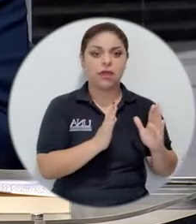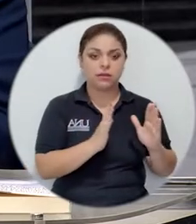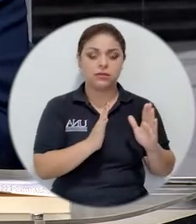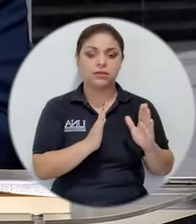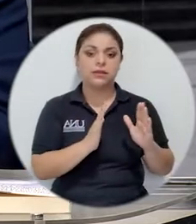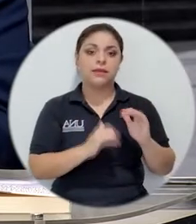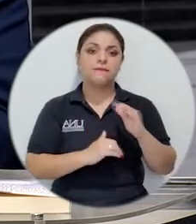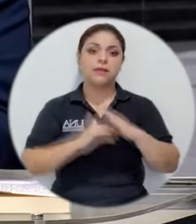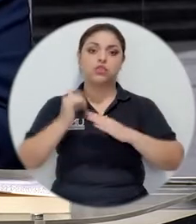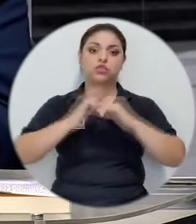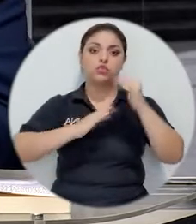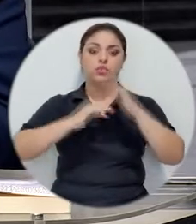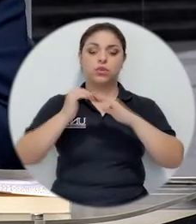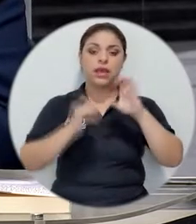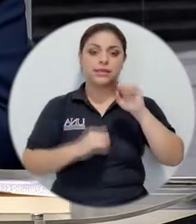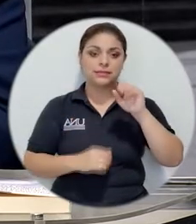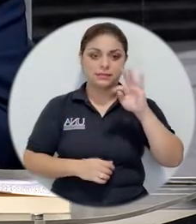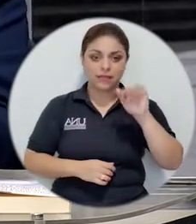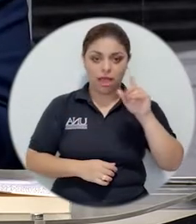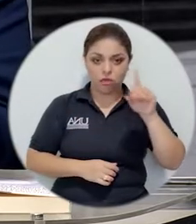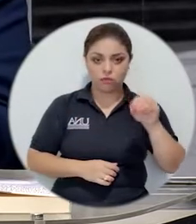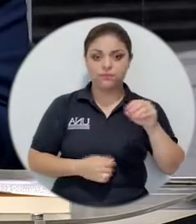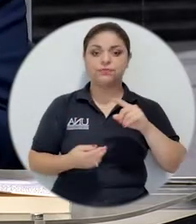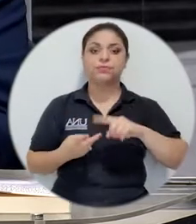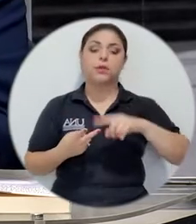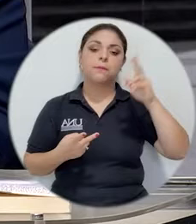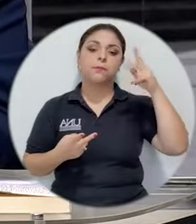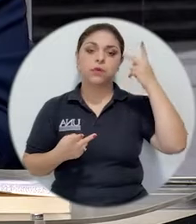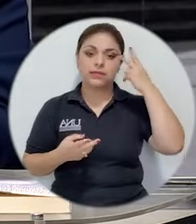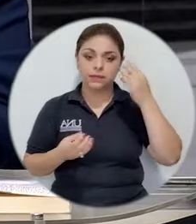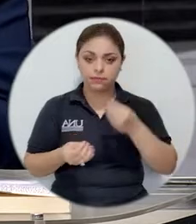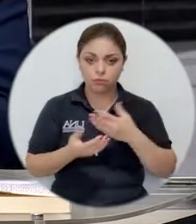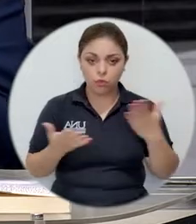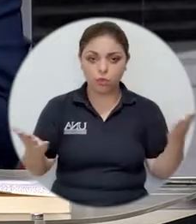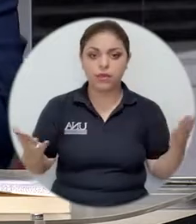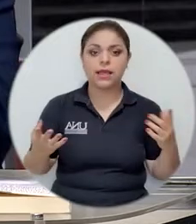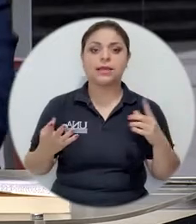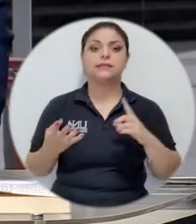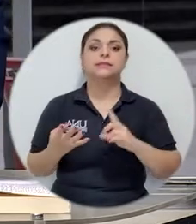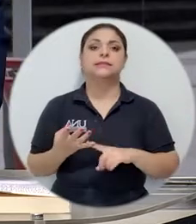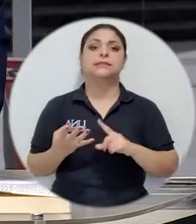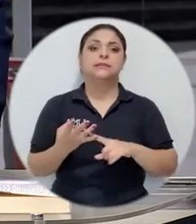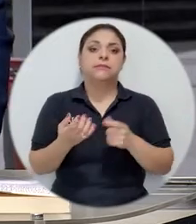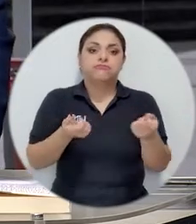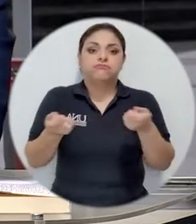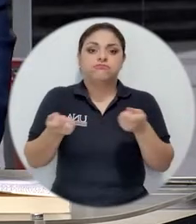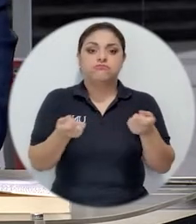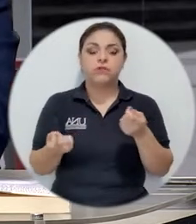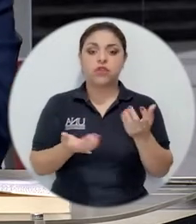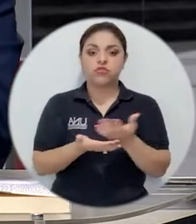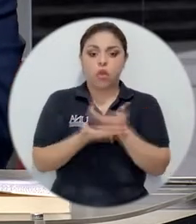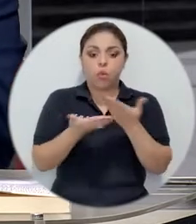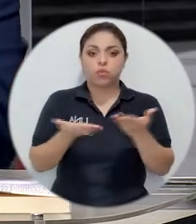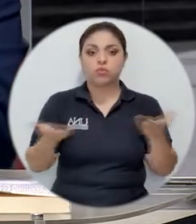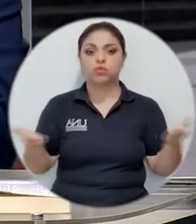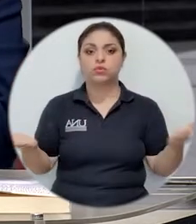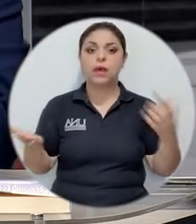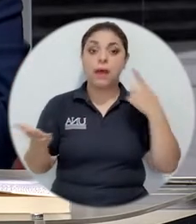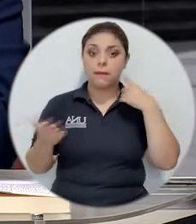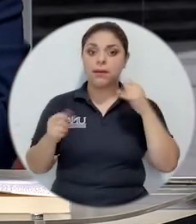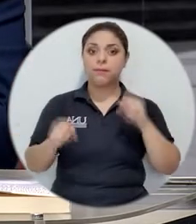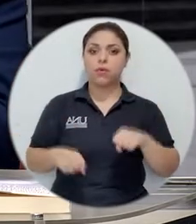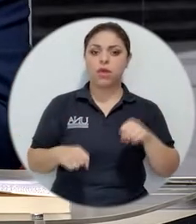planificar y a ordenar la infraestructura del Estado, las políticas públicas, la disposición de recursos para